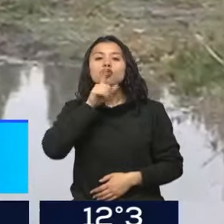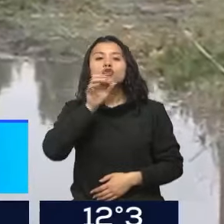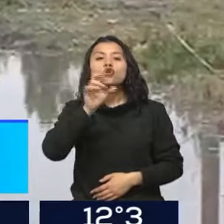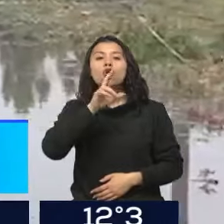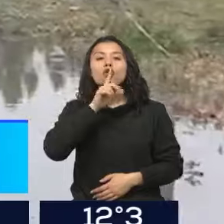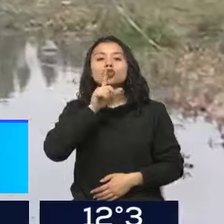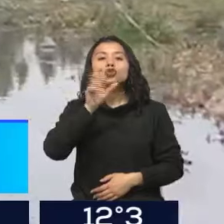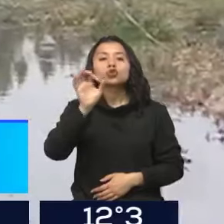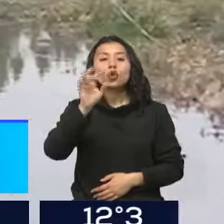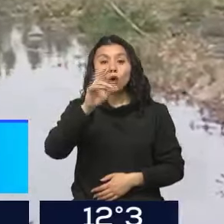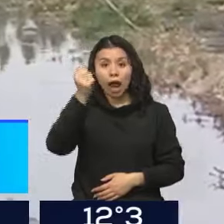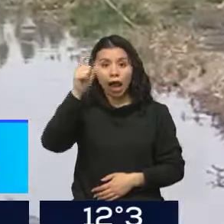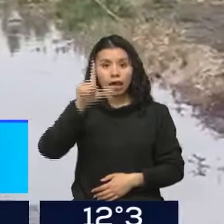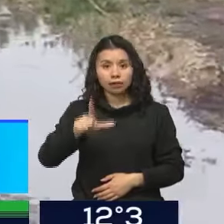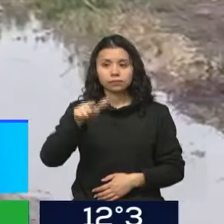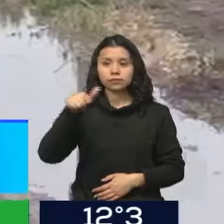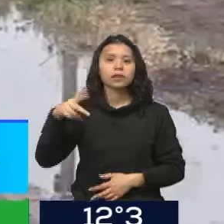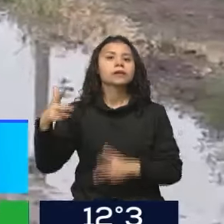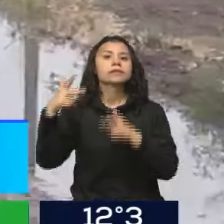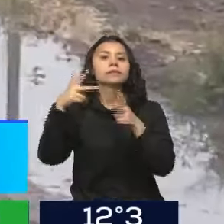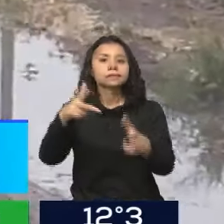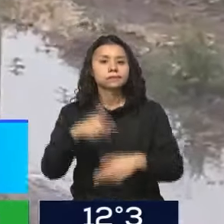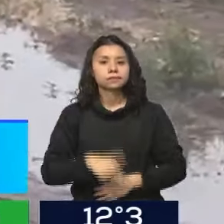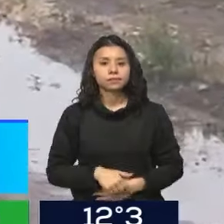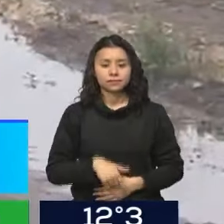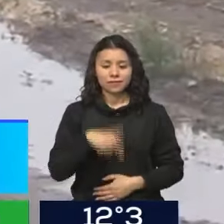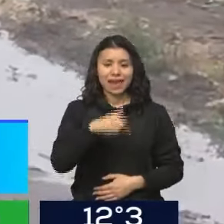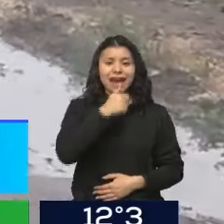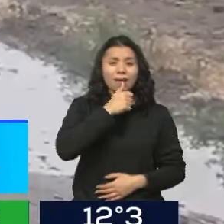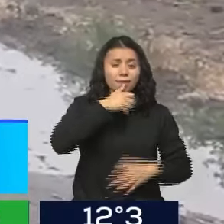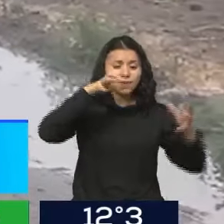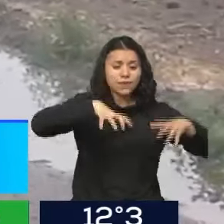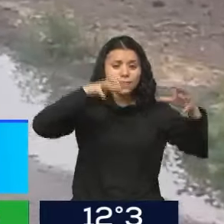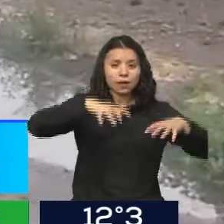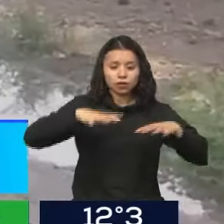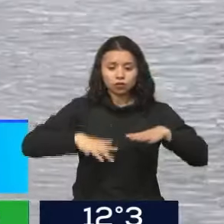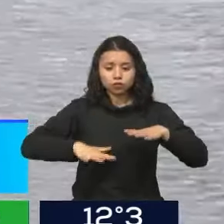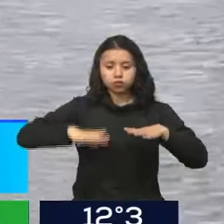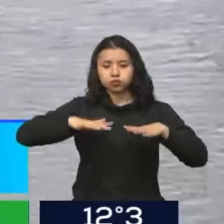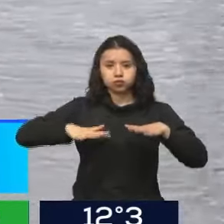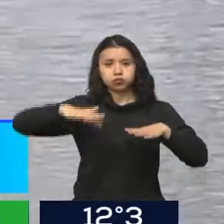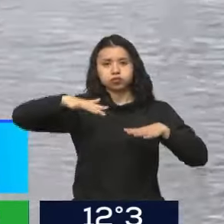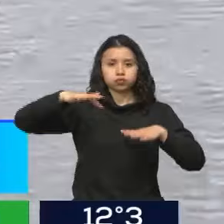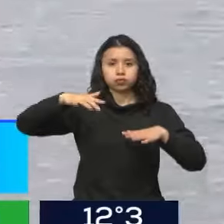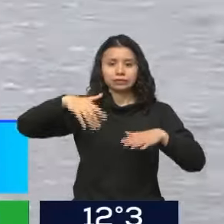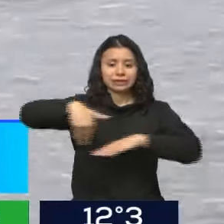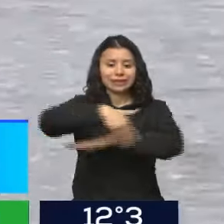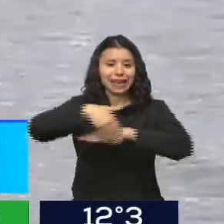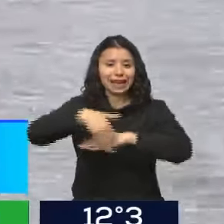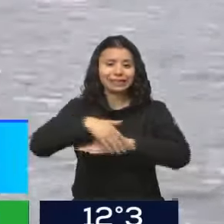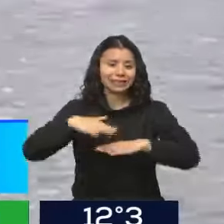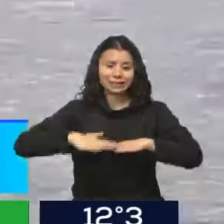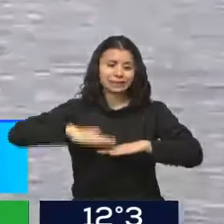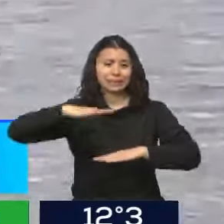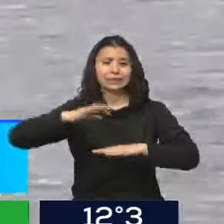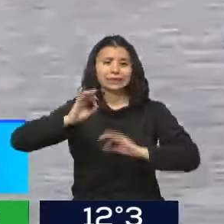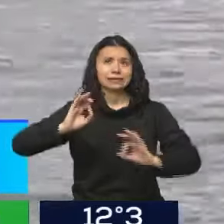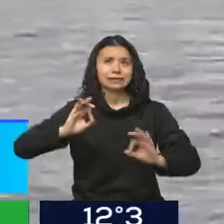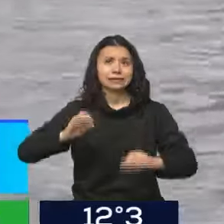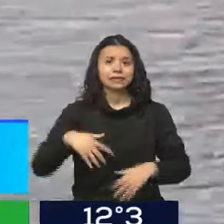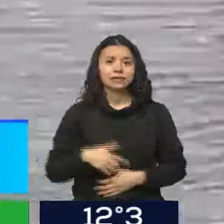agua inundó el acceso a la calle Magnit. Por esta situación, las familias quedaron aisladas hasta que el agua empezó a bajar y que